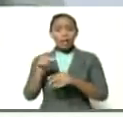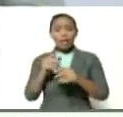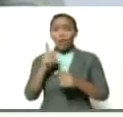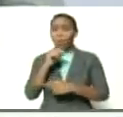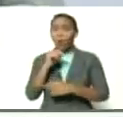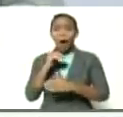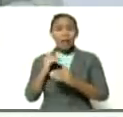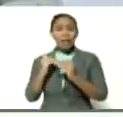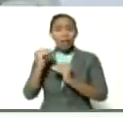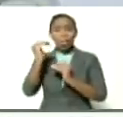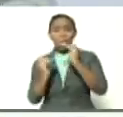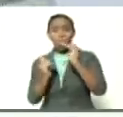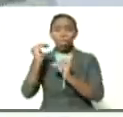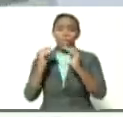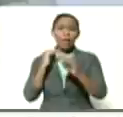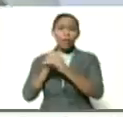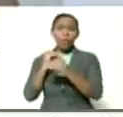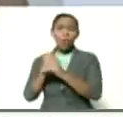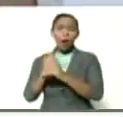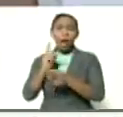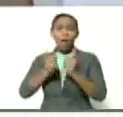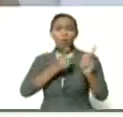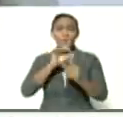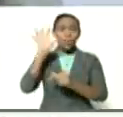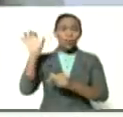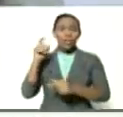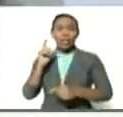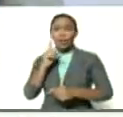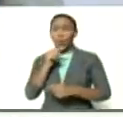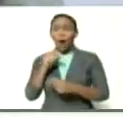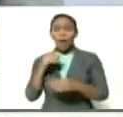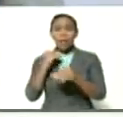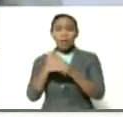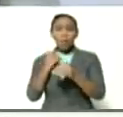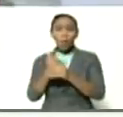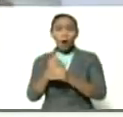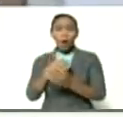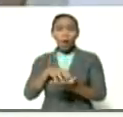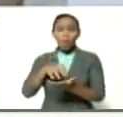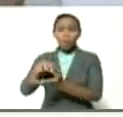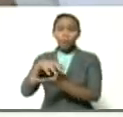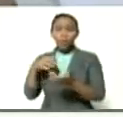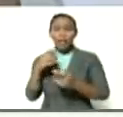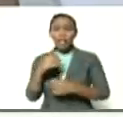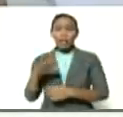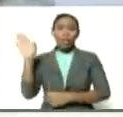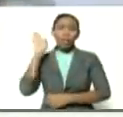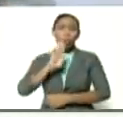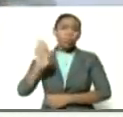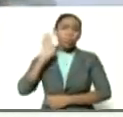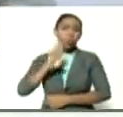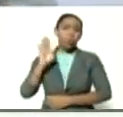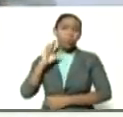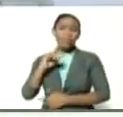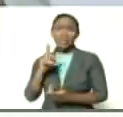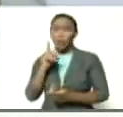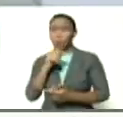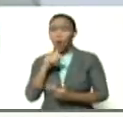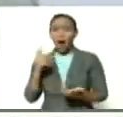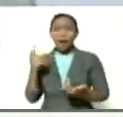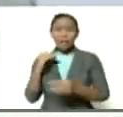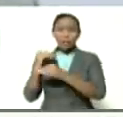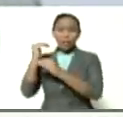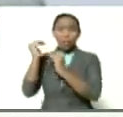imperando en el tratamiento de la pandemia, sobre la inequidad, la grosera inequidad y desigualdad